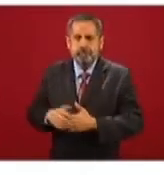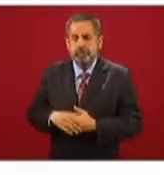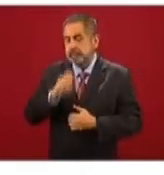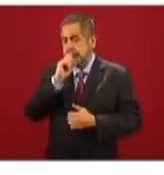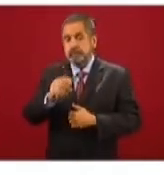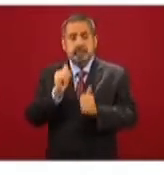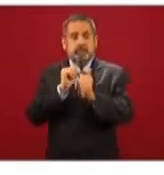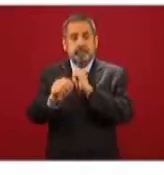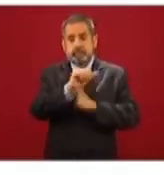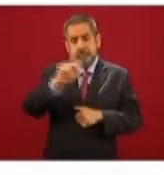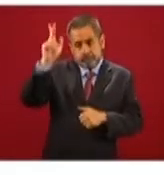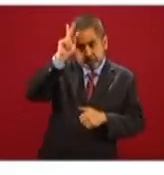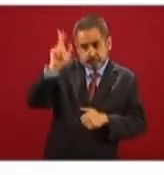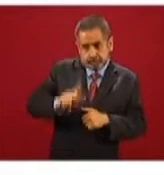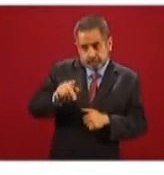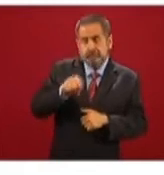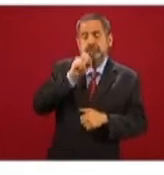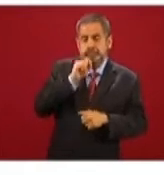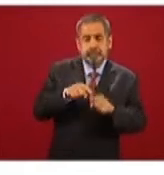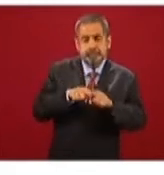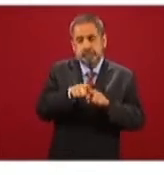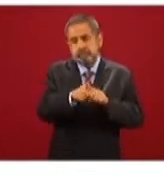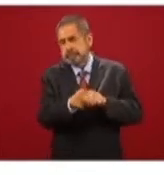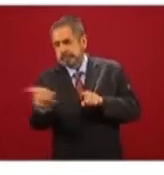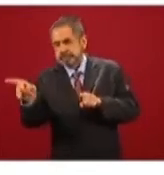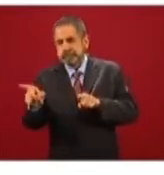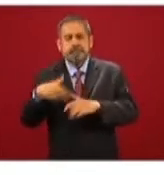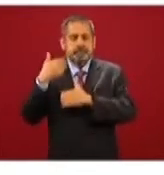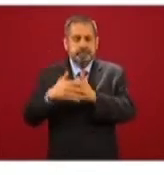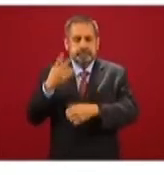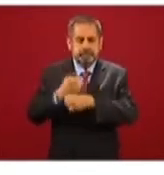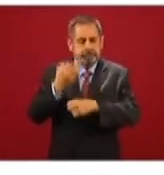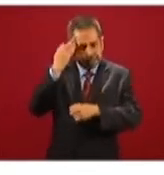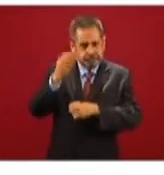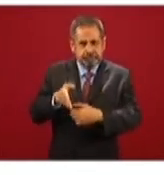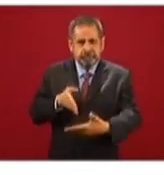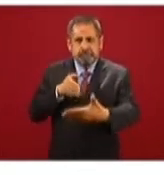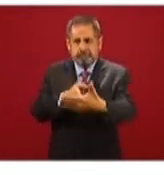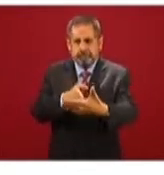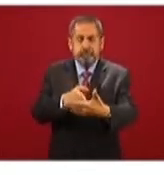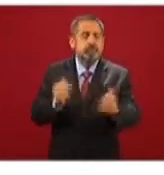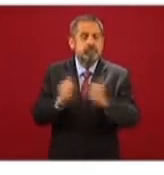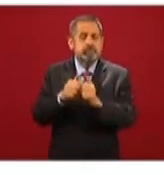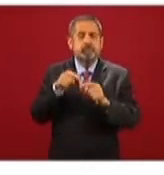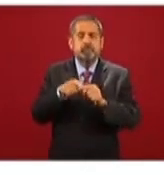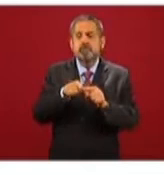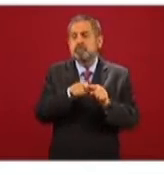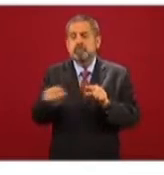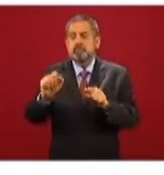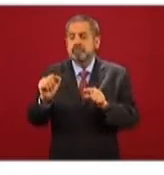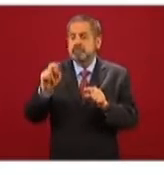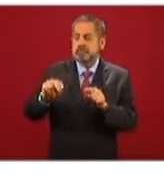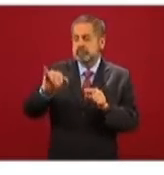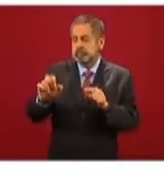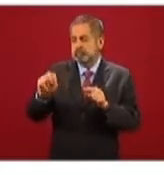autopista México-Pachuca en una primera etapa y en una primera etapa hasta el entronque y modernización del Camino San Jerónimo y en una